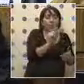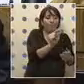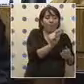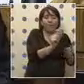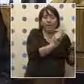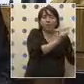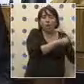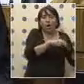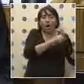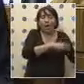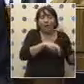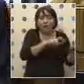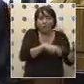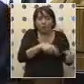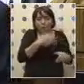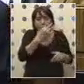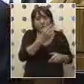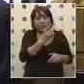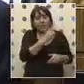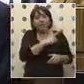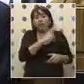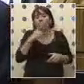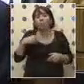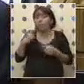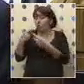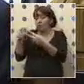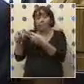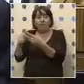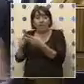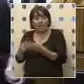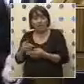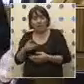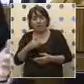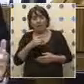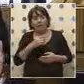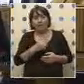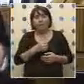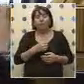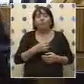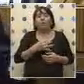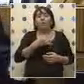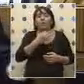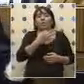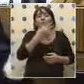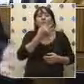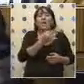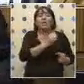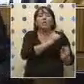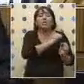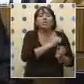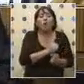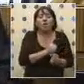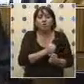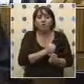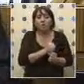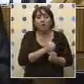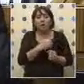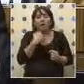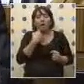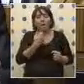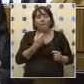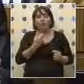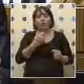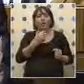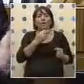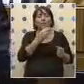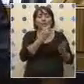agricultores, aquí lo decía el diputado Tuma, el diputado Cheroni, la diputada Sepulveda, lo que sí me pasa es que ellos hablan en contra de esto porque la renta